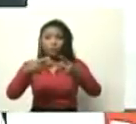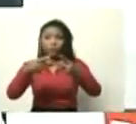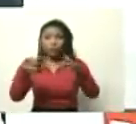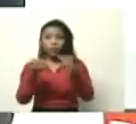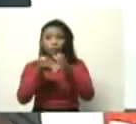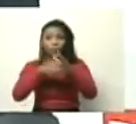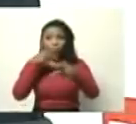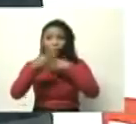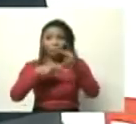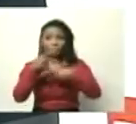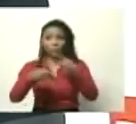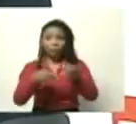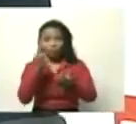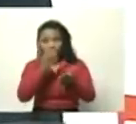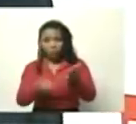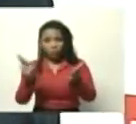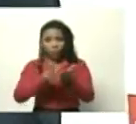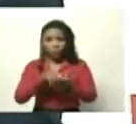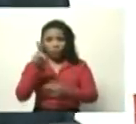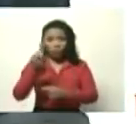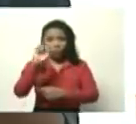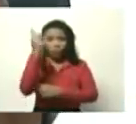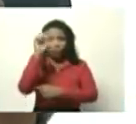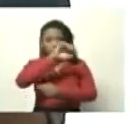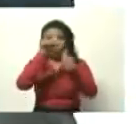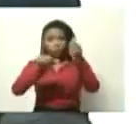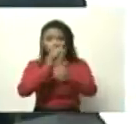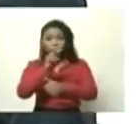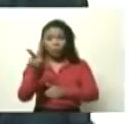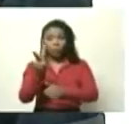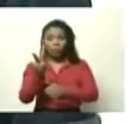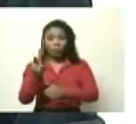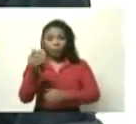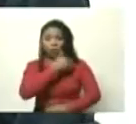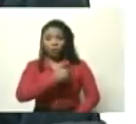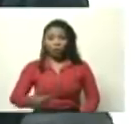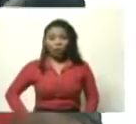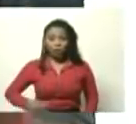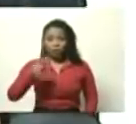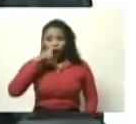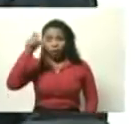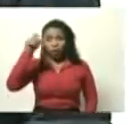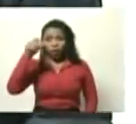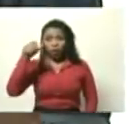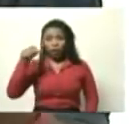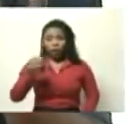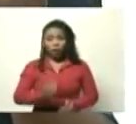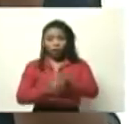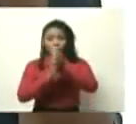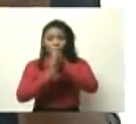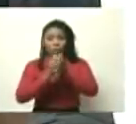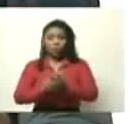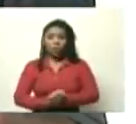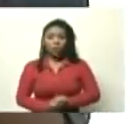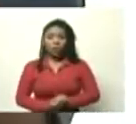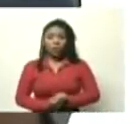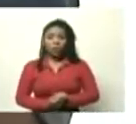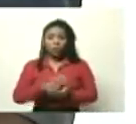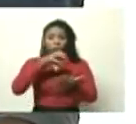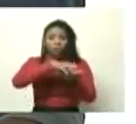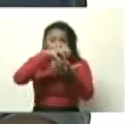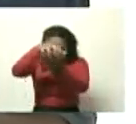partido, ratificándolo usted como primer vicepresidente y el presidente Nicolás Maduro en el liderazgo. En las